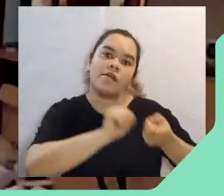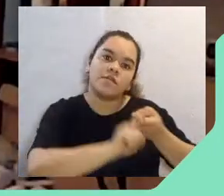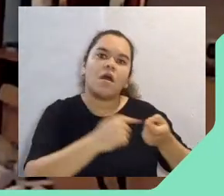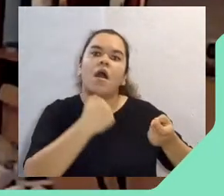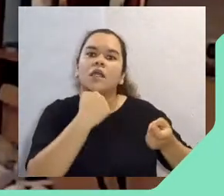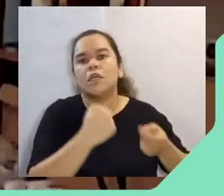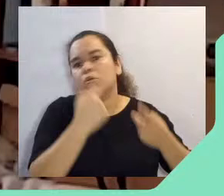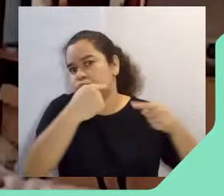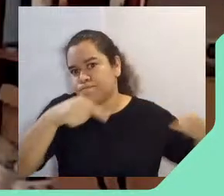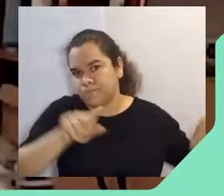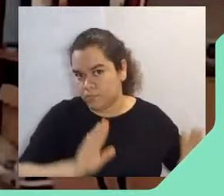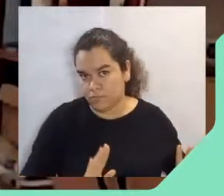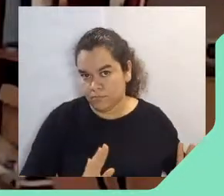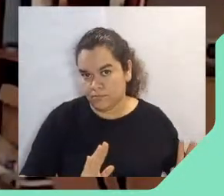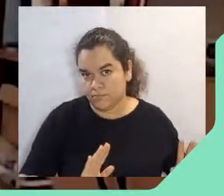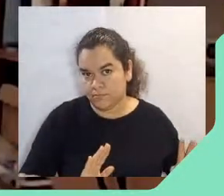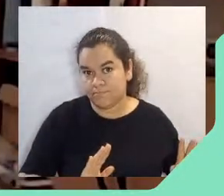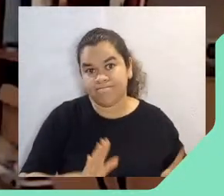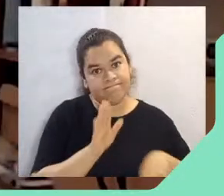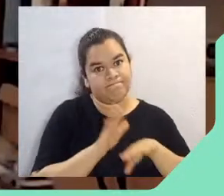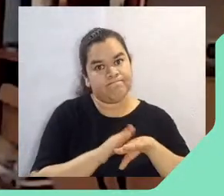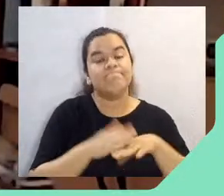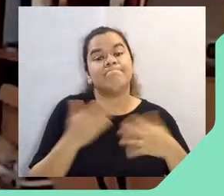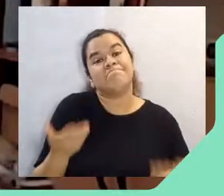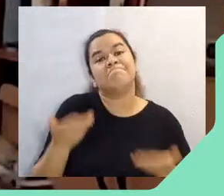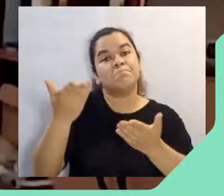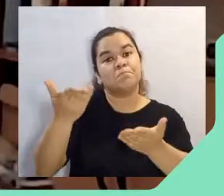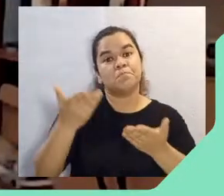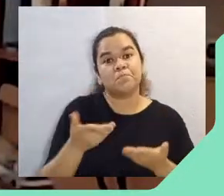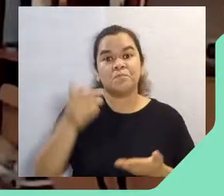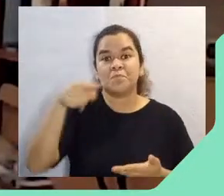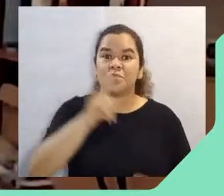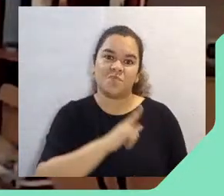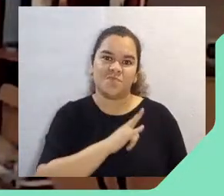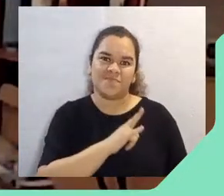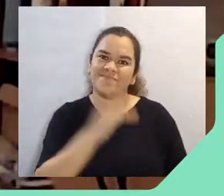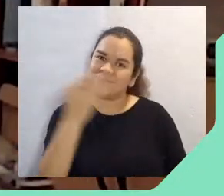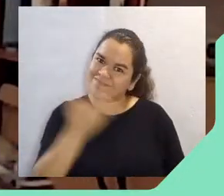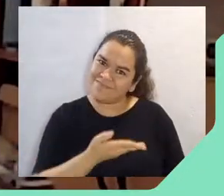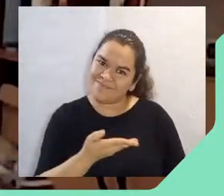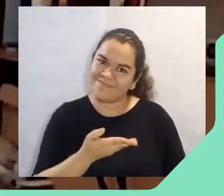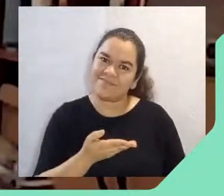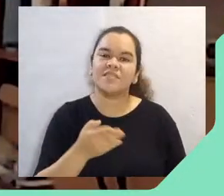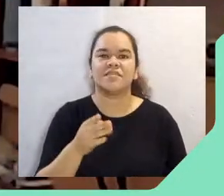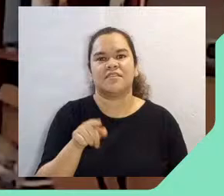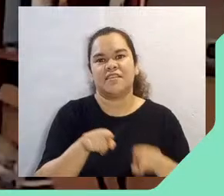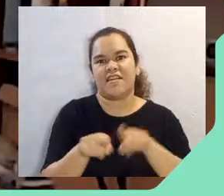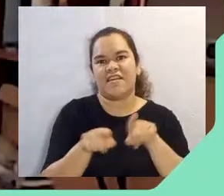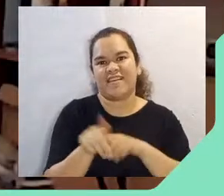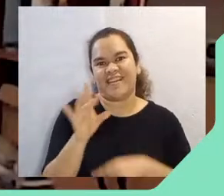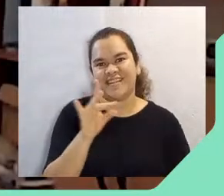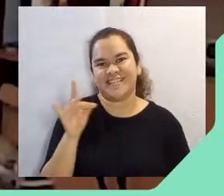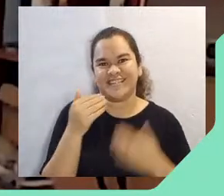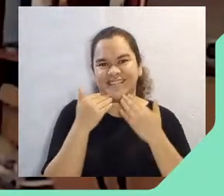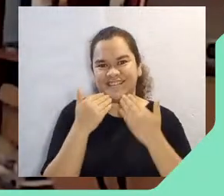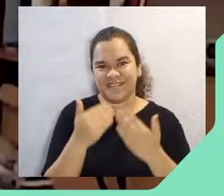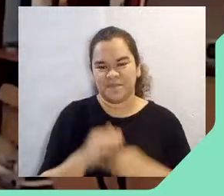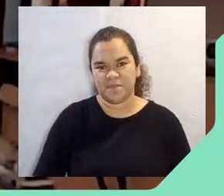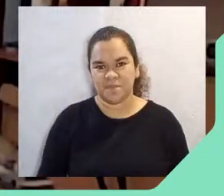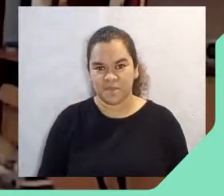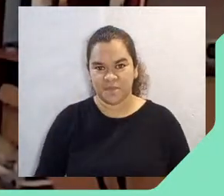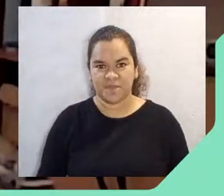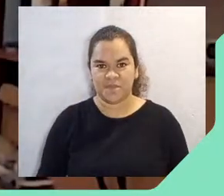hayan formado. Así que bueno, los invito a venir a la universidad y a elegir nuestra carrera. Muchas gracias.